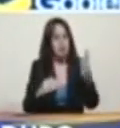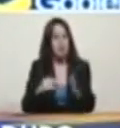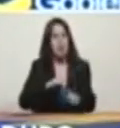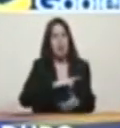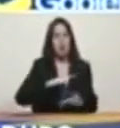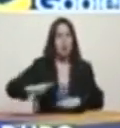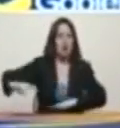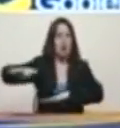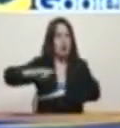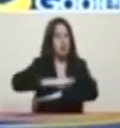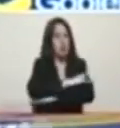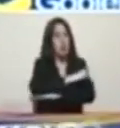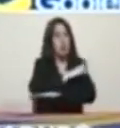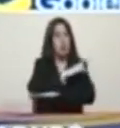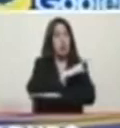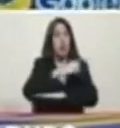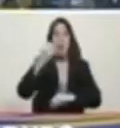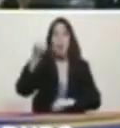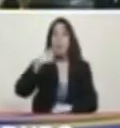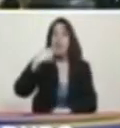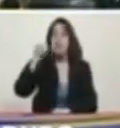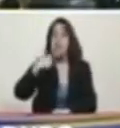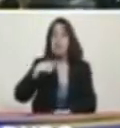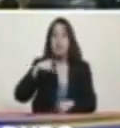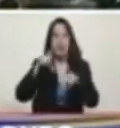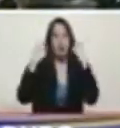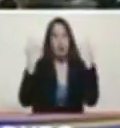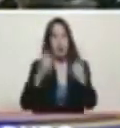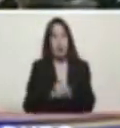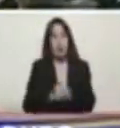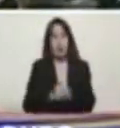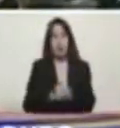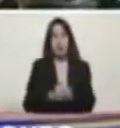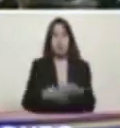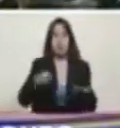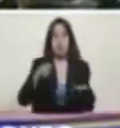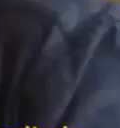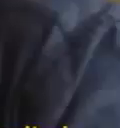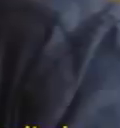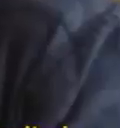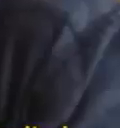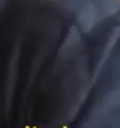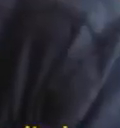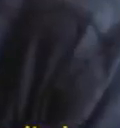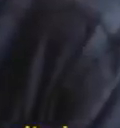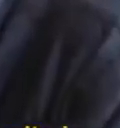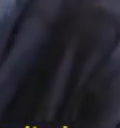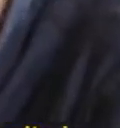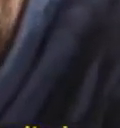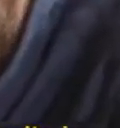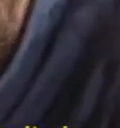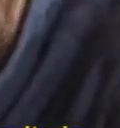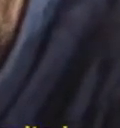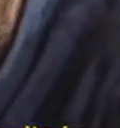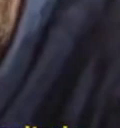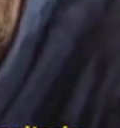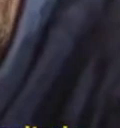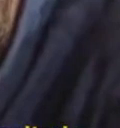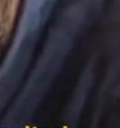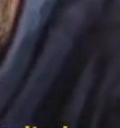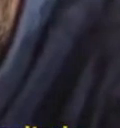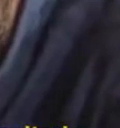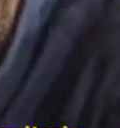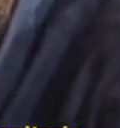Maiquetía, convertidas en medicina de alto costo para la ayuda del pueblo. Venezuela está en una situación